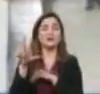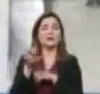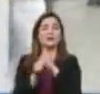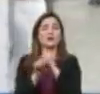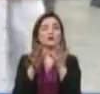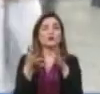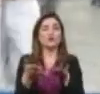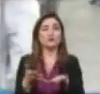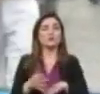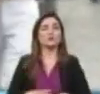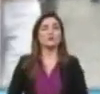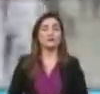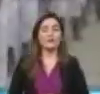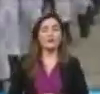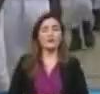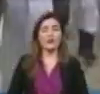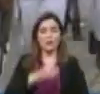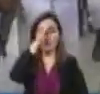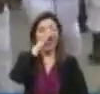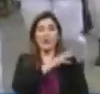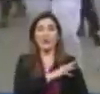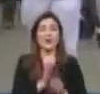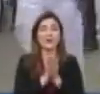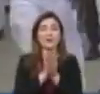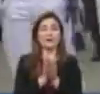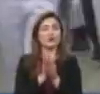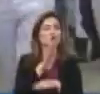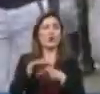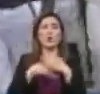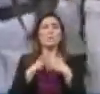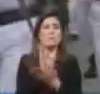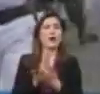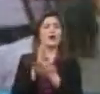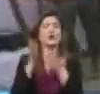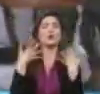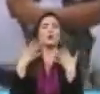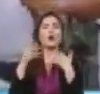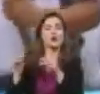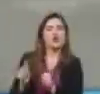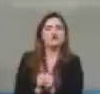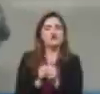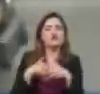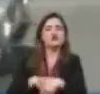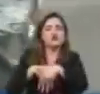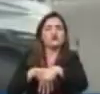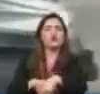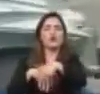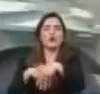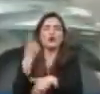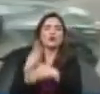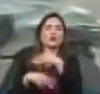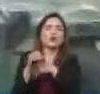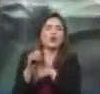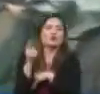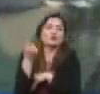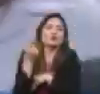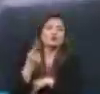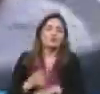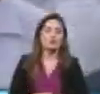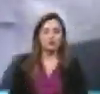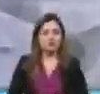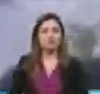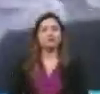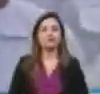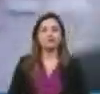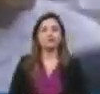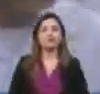iba. Finalmente, los marinos se tomaron el suburbio de Guayaquil para acompañarlo hasta el final. Era hijo único, cuenta su tío, y que